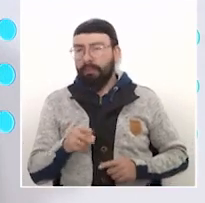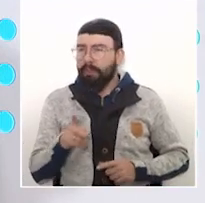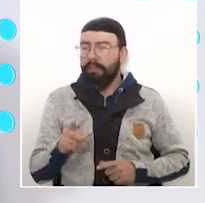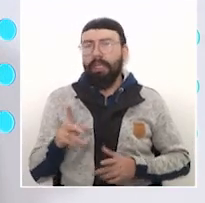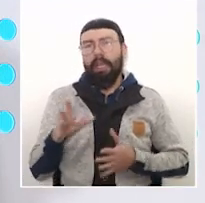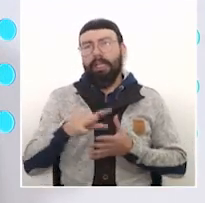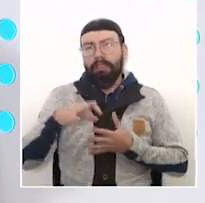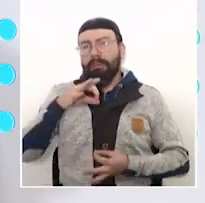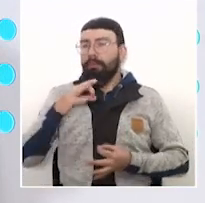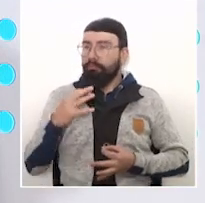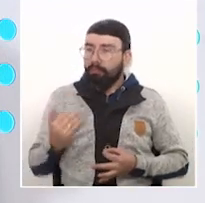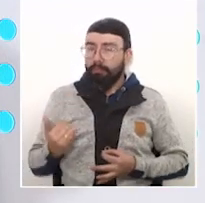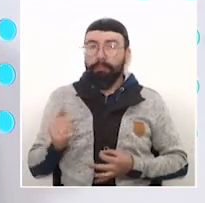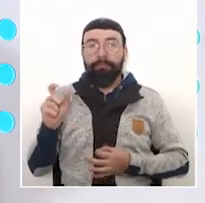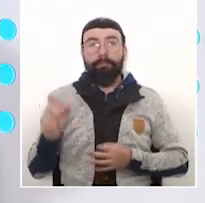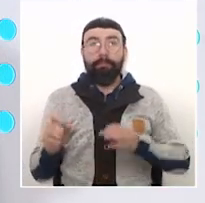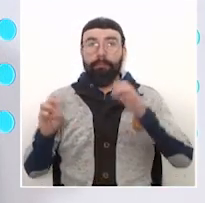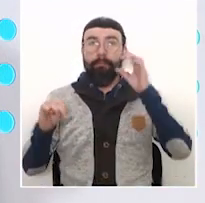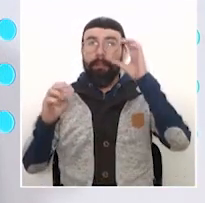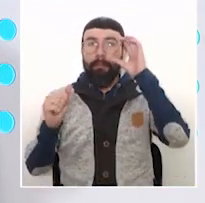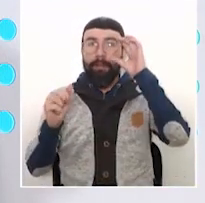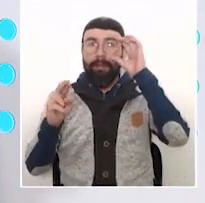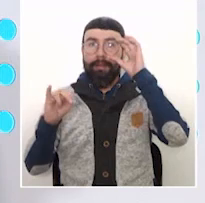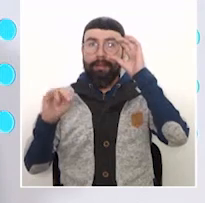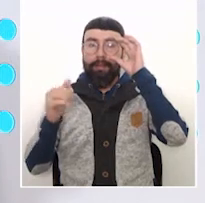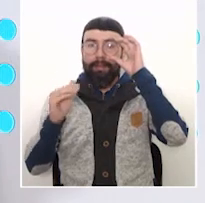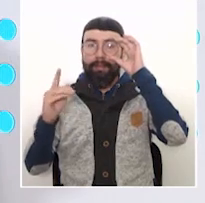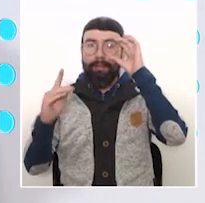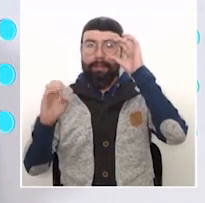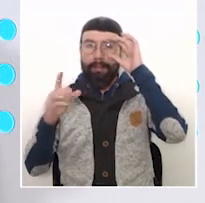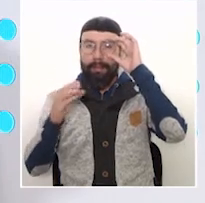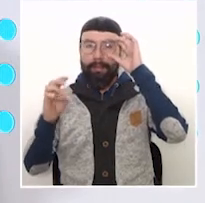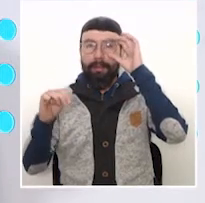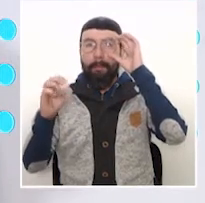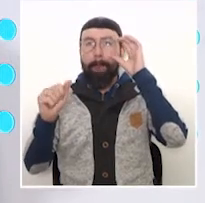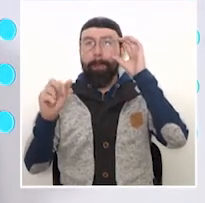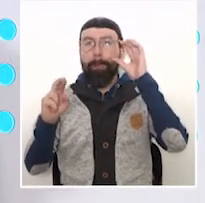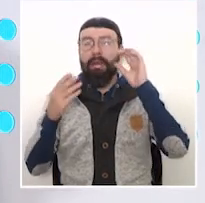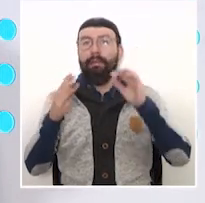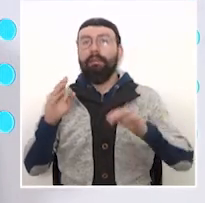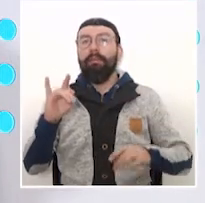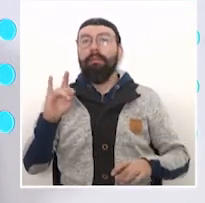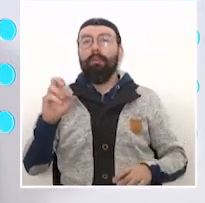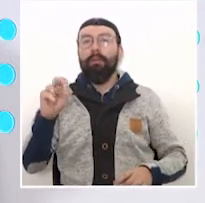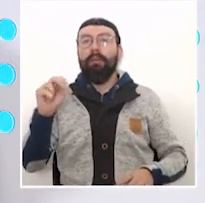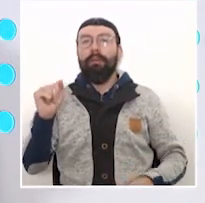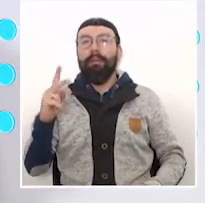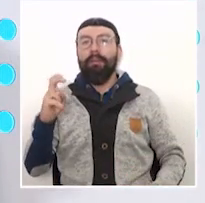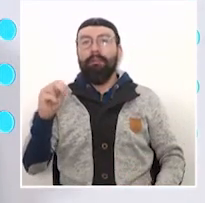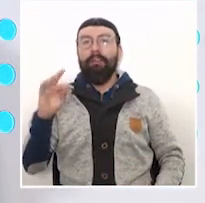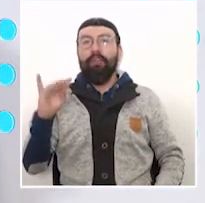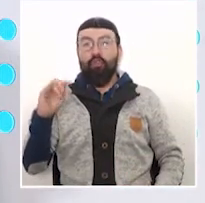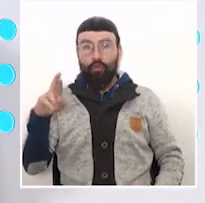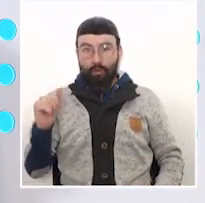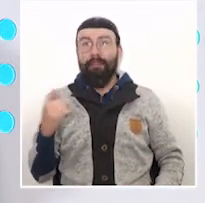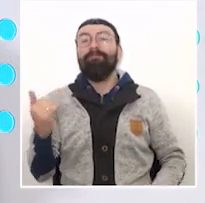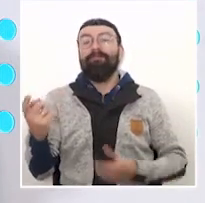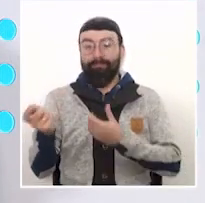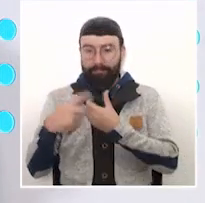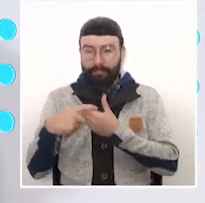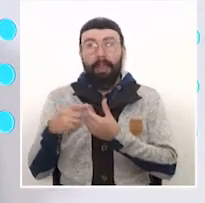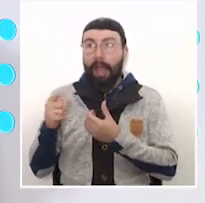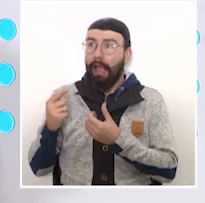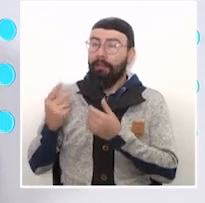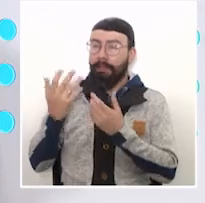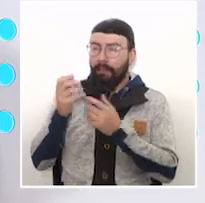del Mar Buenaventura es una de esas profesionales que nos acompaña y nos ha compartido una maravillosa nota que queremos en este momento compartir